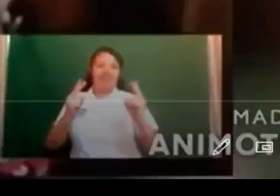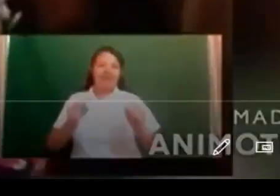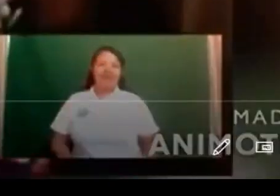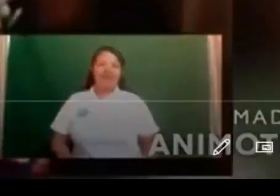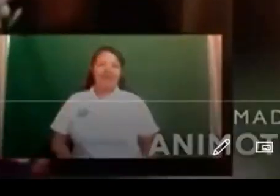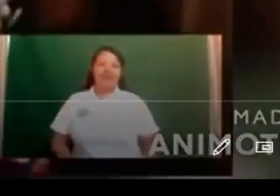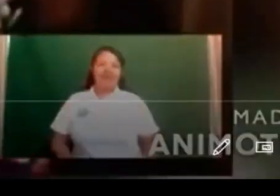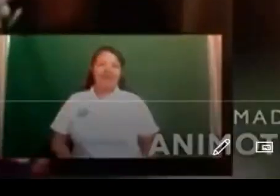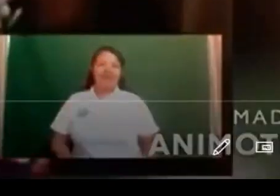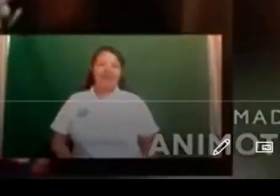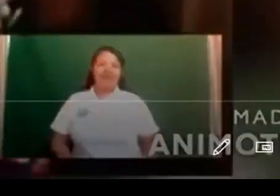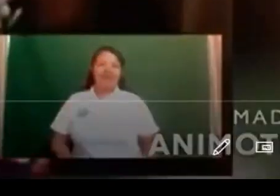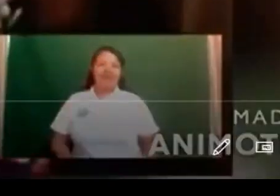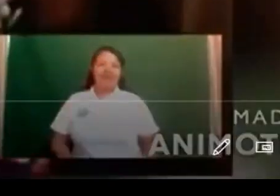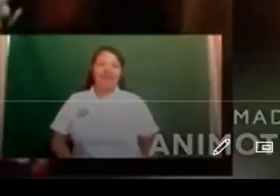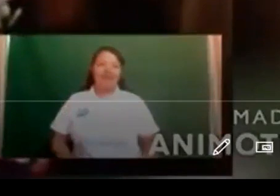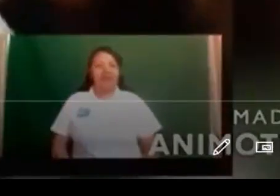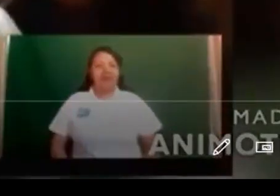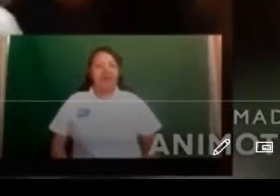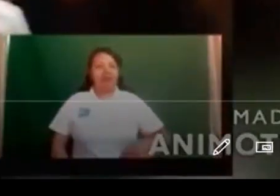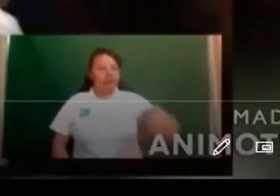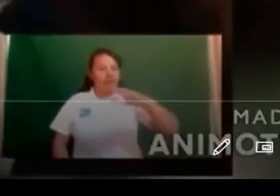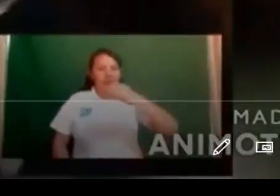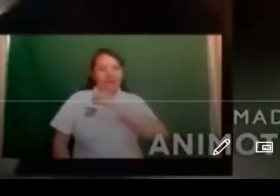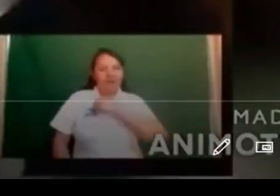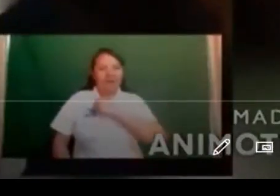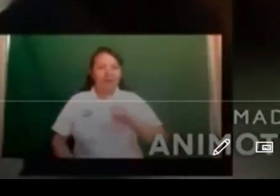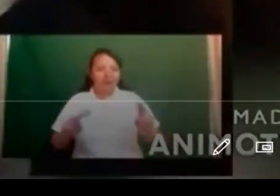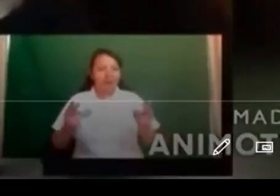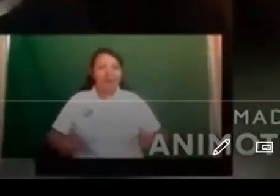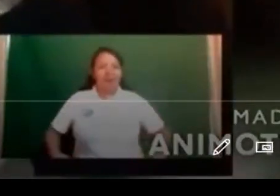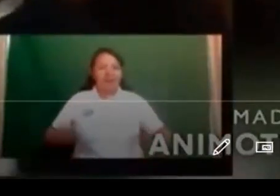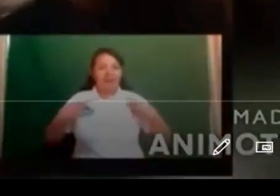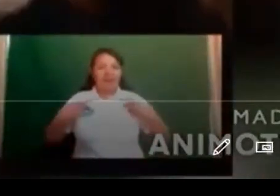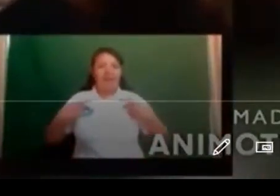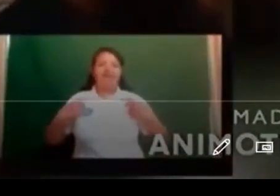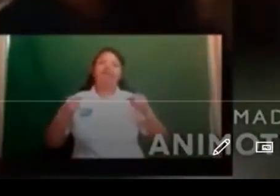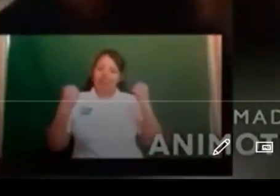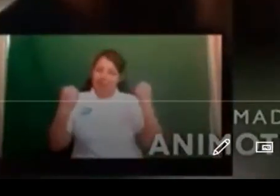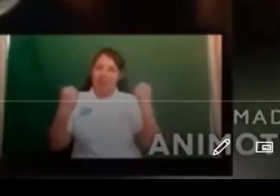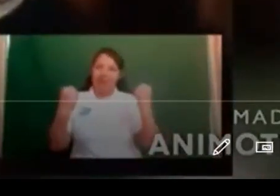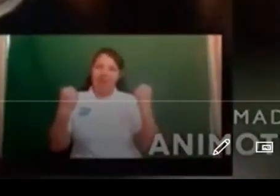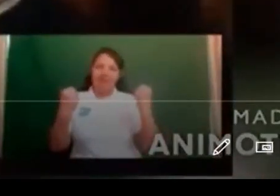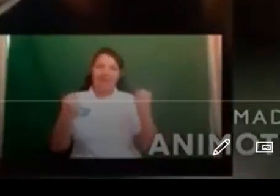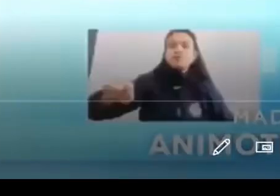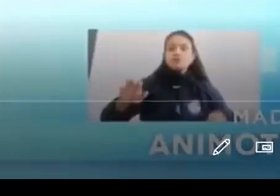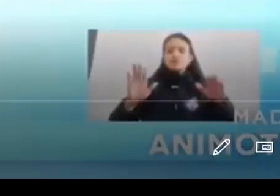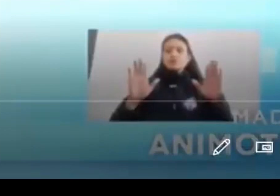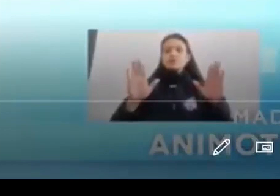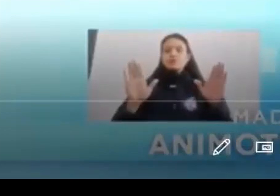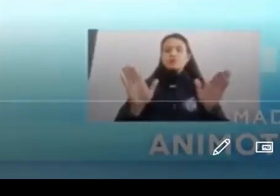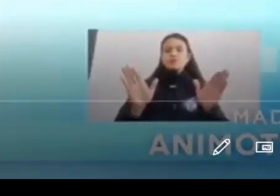Tú puedes, papi. Tú lo lograrás, papi. Tú eres inteligente. Todo lo que te propones lo lograrás.